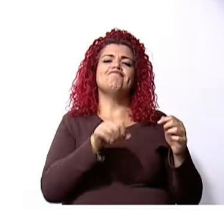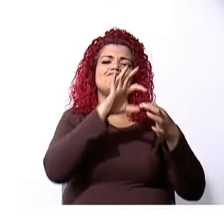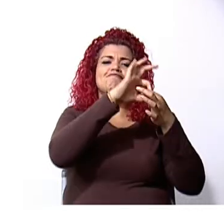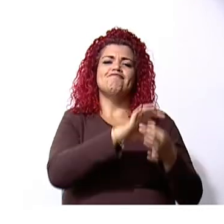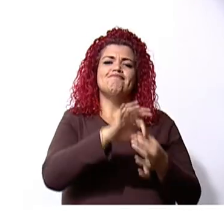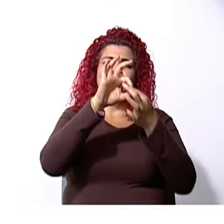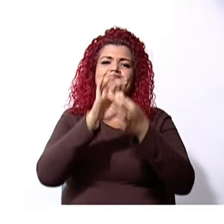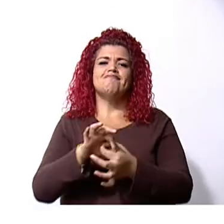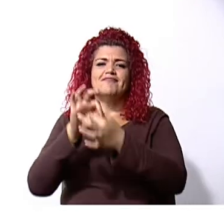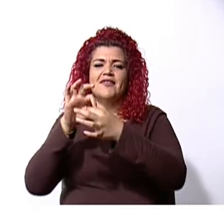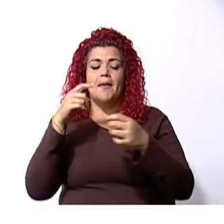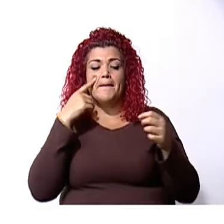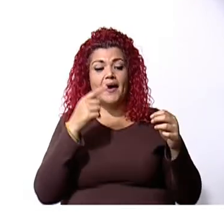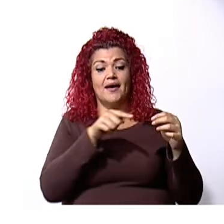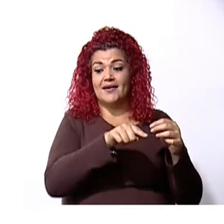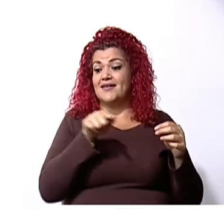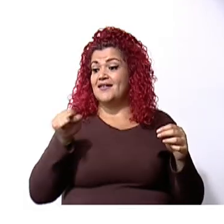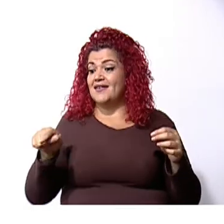1.